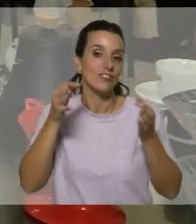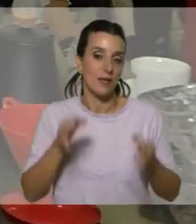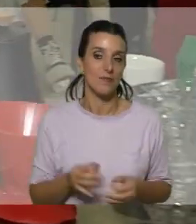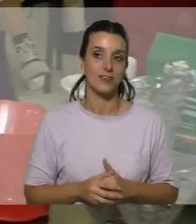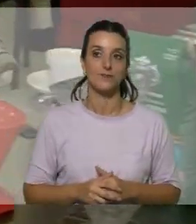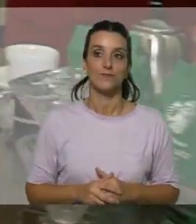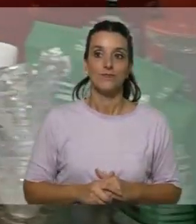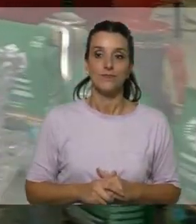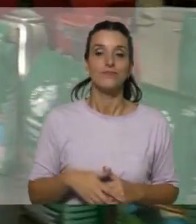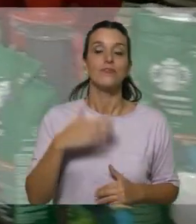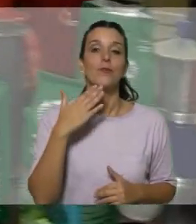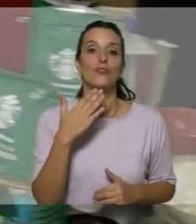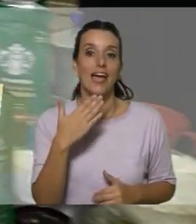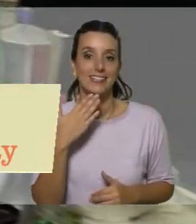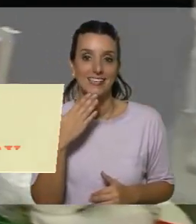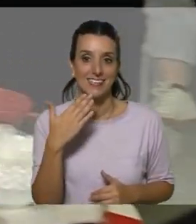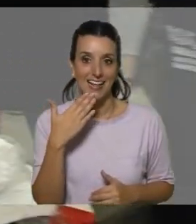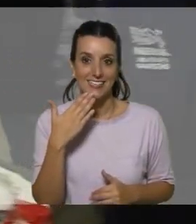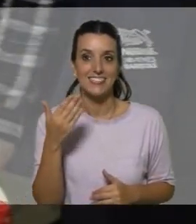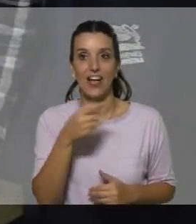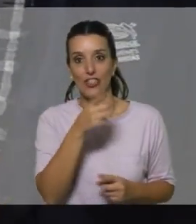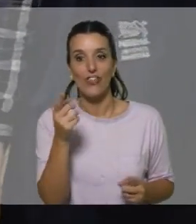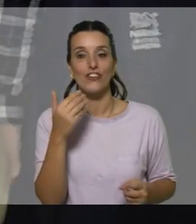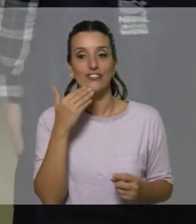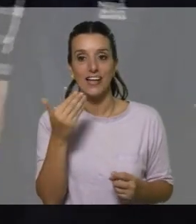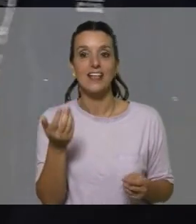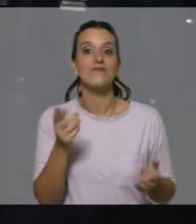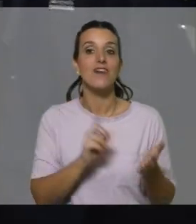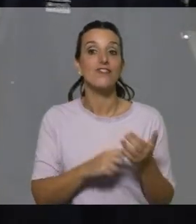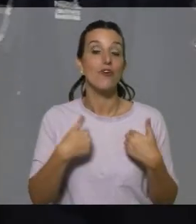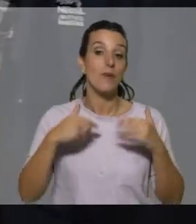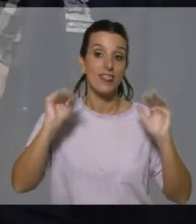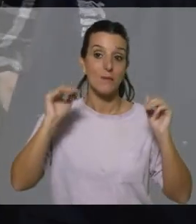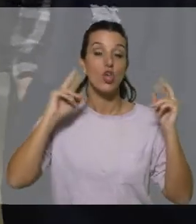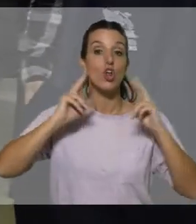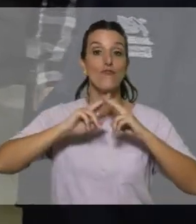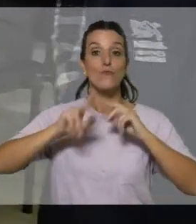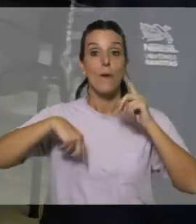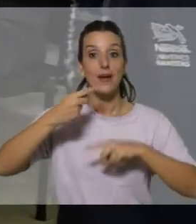chicos? Gracias, Natalia. Gracias, muchas gracias. Gracias a todos. Además, yo me despido, nos vamos a encontrar mañana. Que tenga buena jornada.